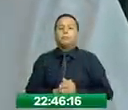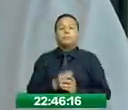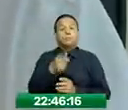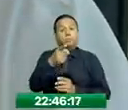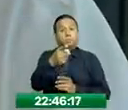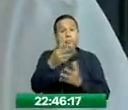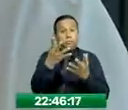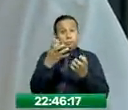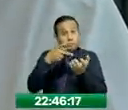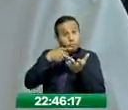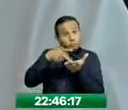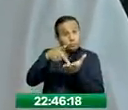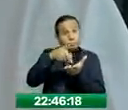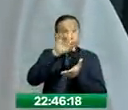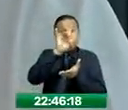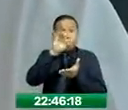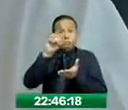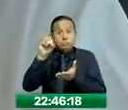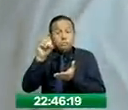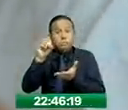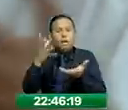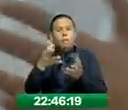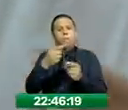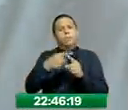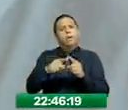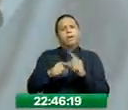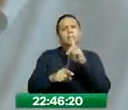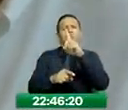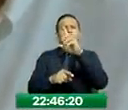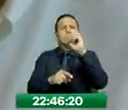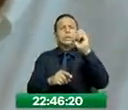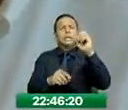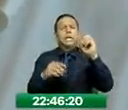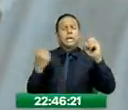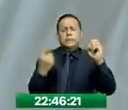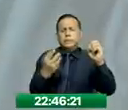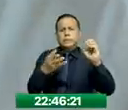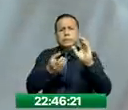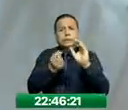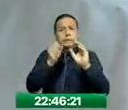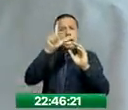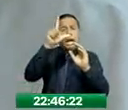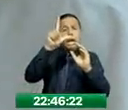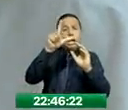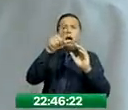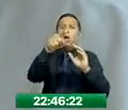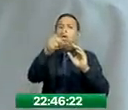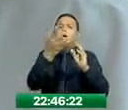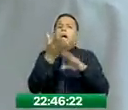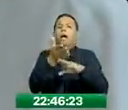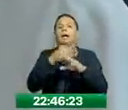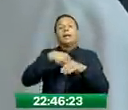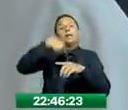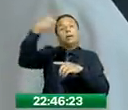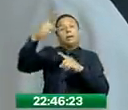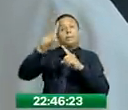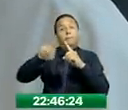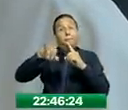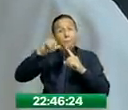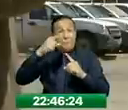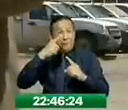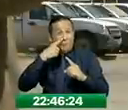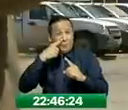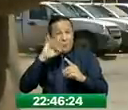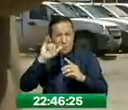tenía que pagar 80 pero resulta que pagó 100 por los estimados que nosotros hicimos usted para la siguiente factura va a tener un crédito de 20